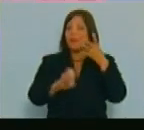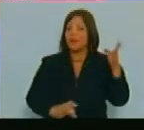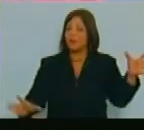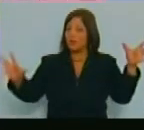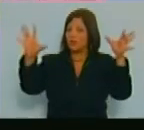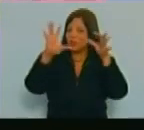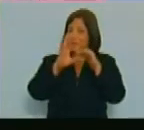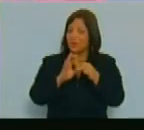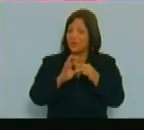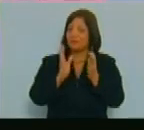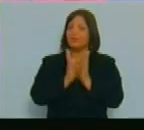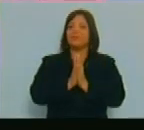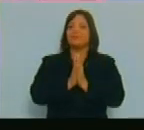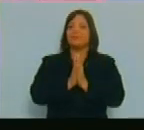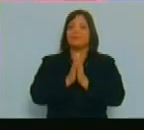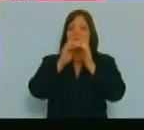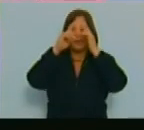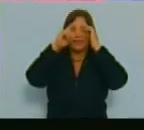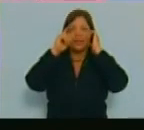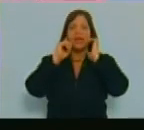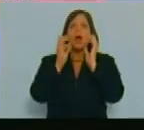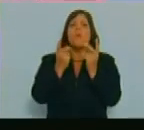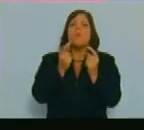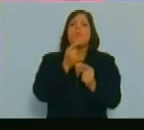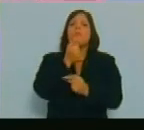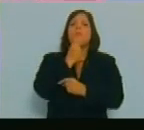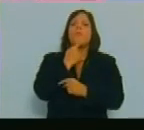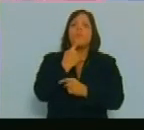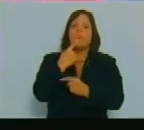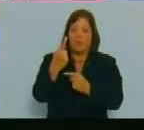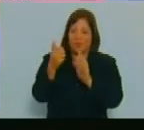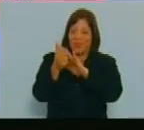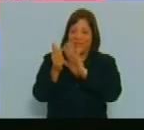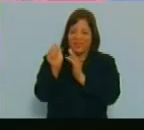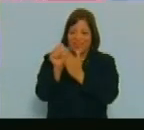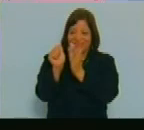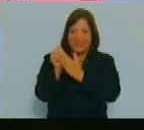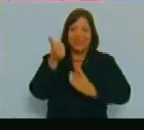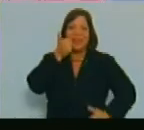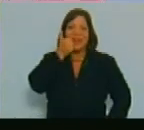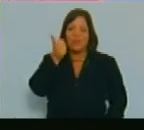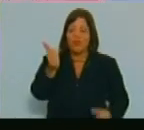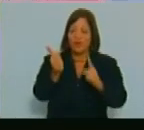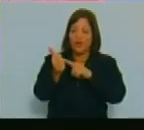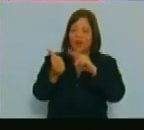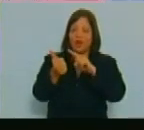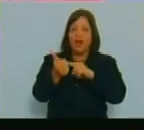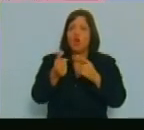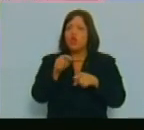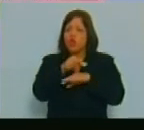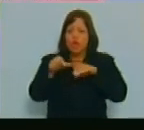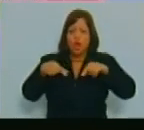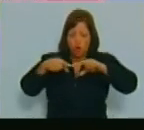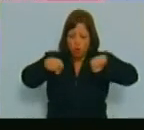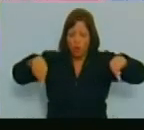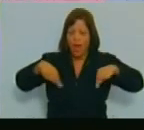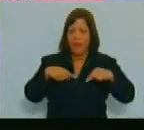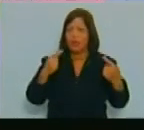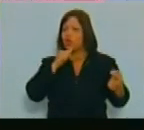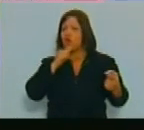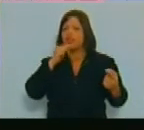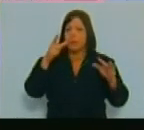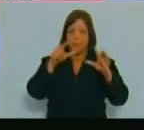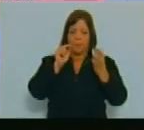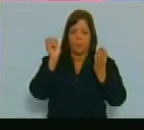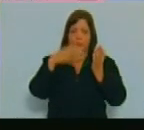una aplicación app que vamos a bajar muy pronto en el teléfono inteligente para que gente sepa dónde está ubicado está su cuadrante